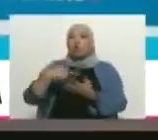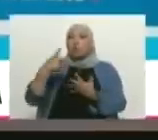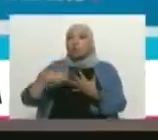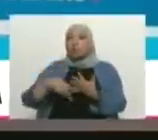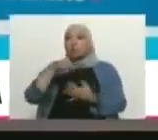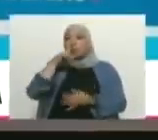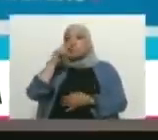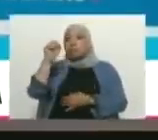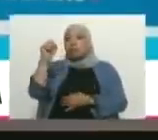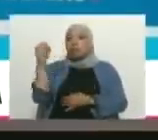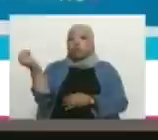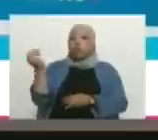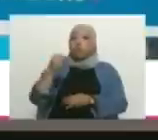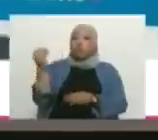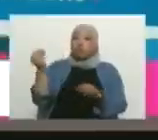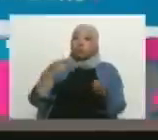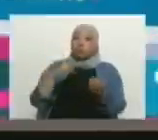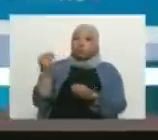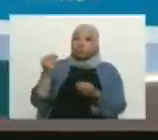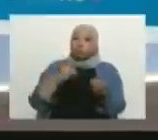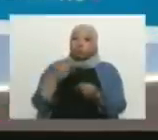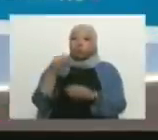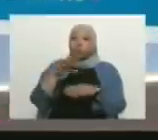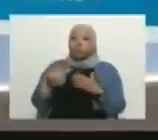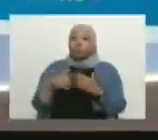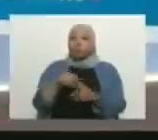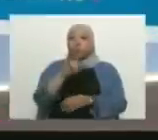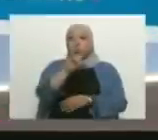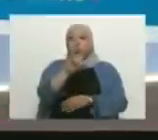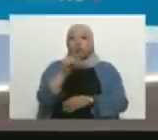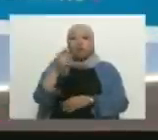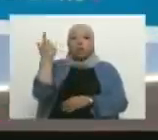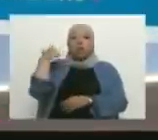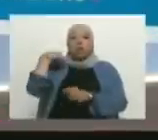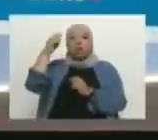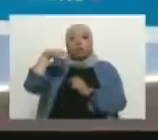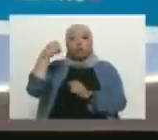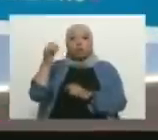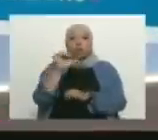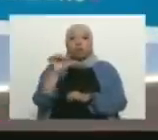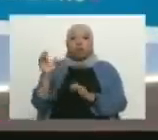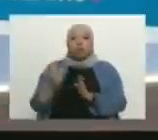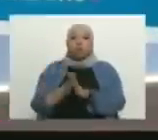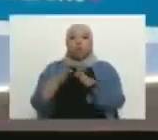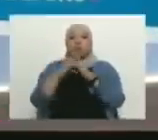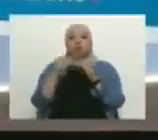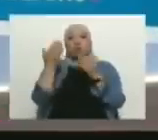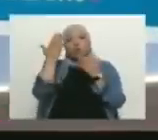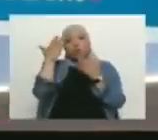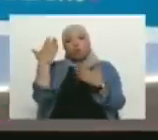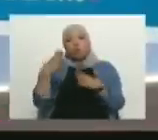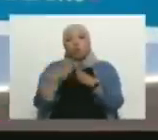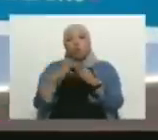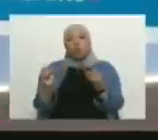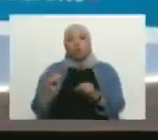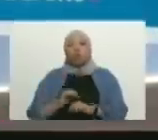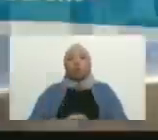estamos, todos los lunes. Vamos a ver el video de la semana presidencial. Mis saludos a todos y todas.